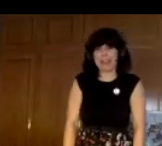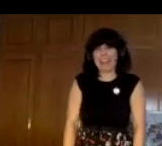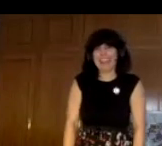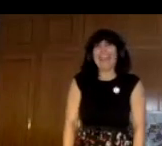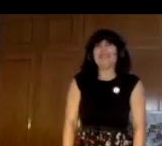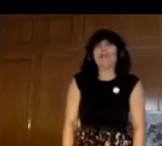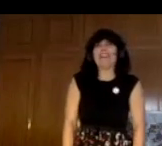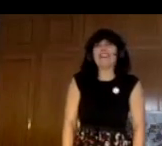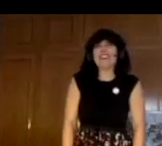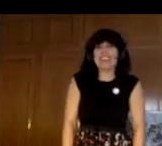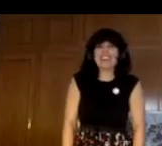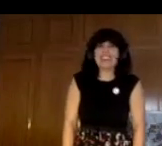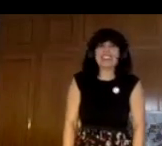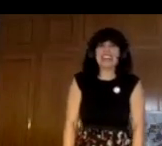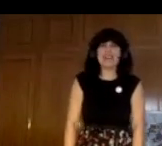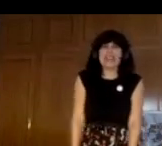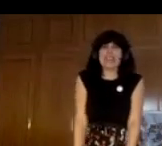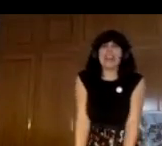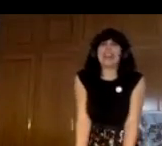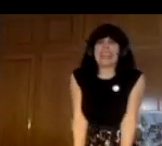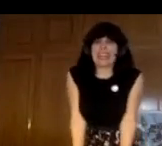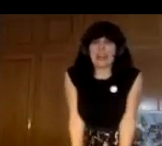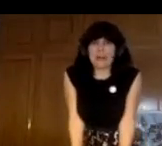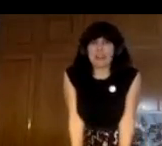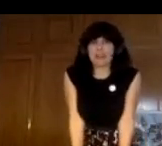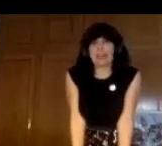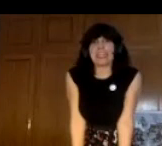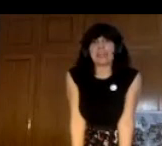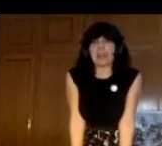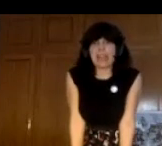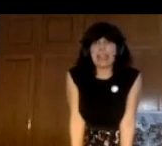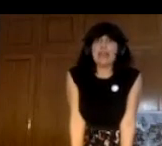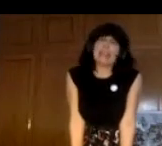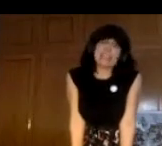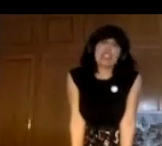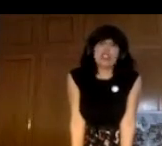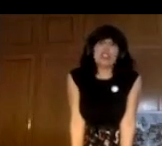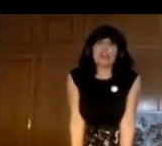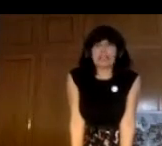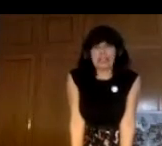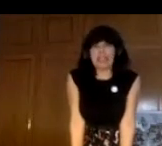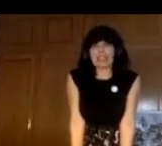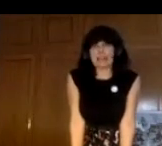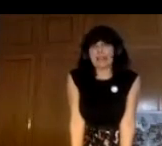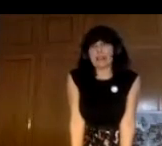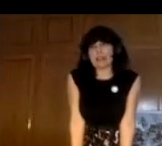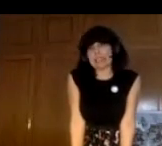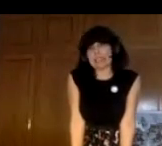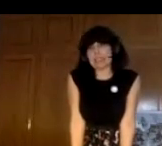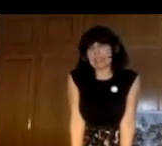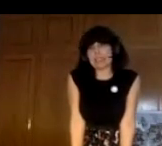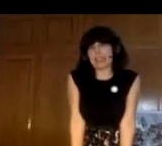vida. Pero creo que os da una idea de cómo se pueden explorar. Tenéis todos los materiales, de verdad, de